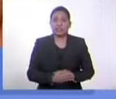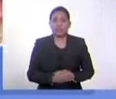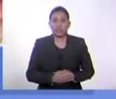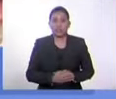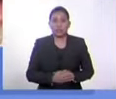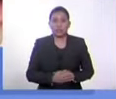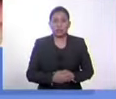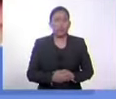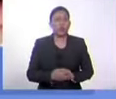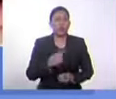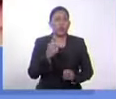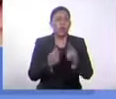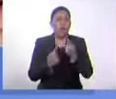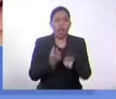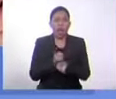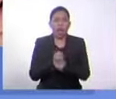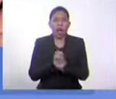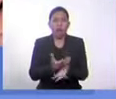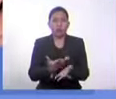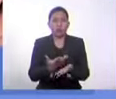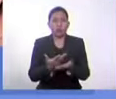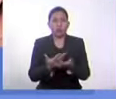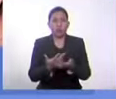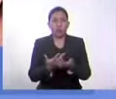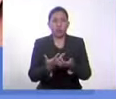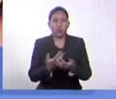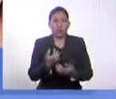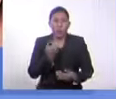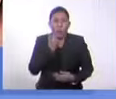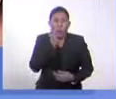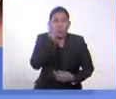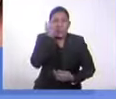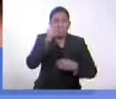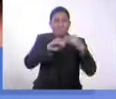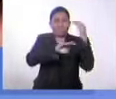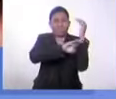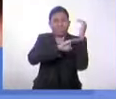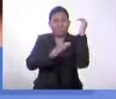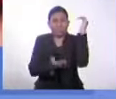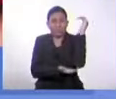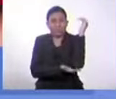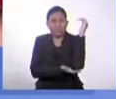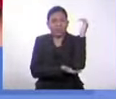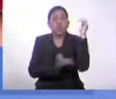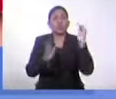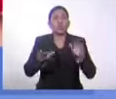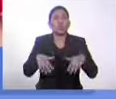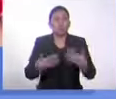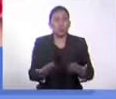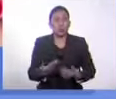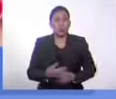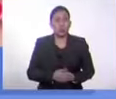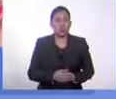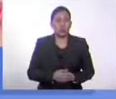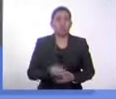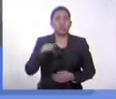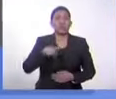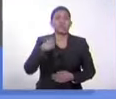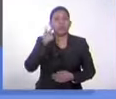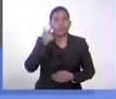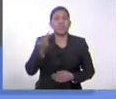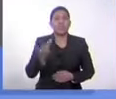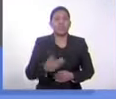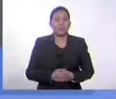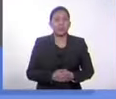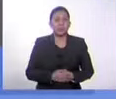algunas causas que detonan los embarazos a temprana edad? ¿Cuáles son las causas más comunes que en El Salvador podemos encontrar?